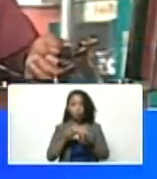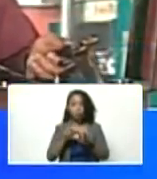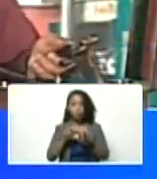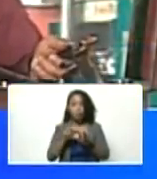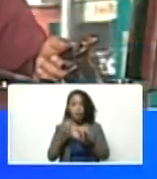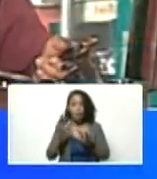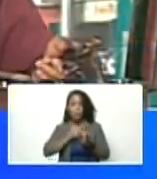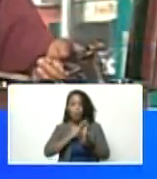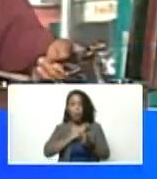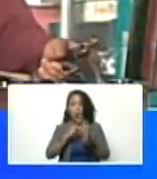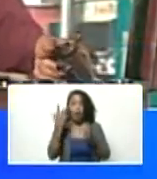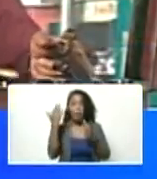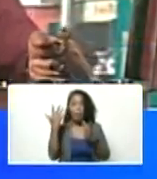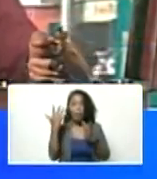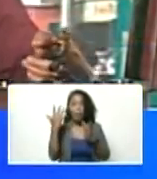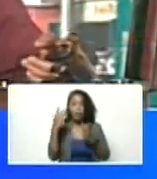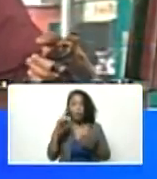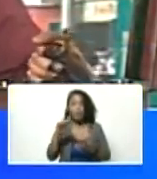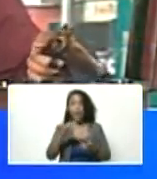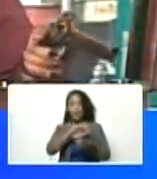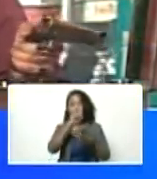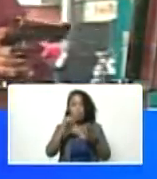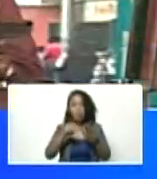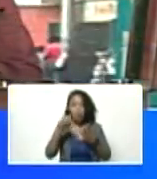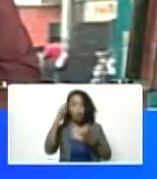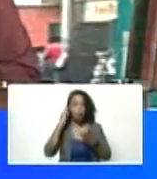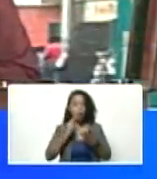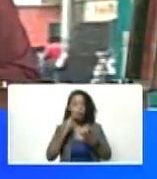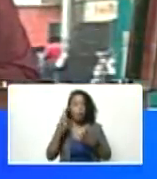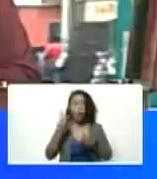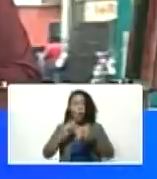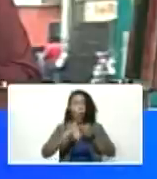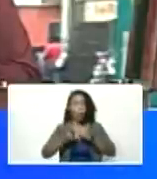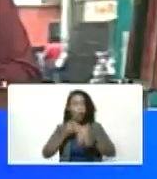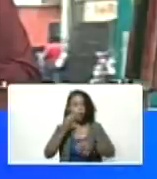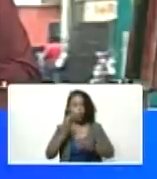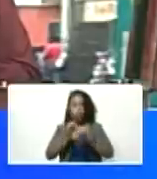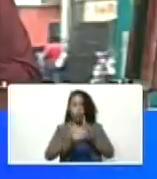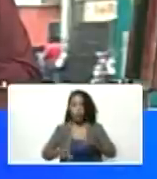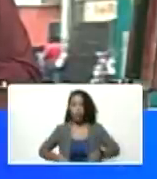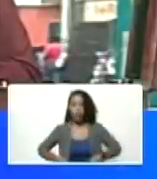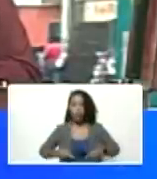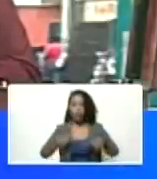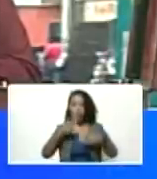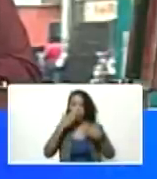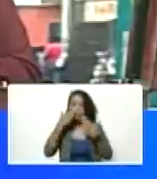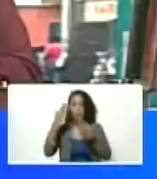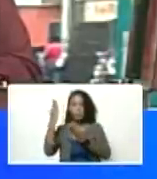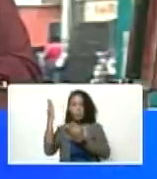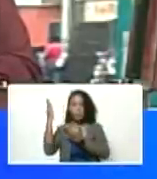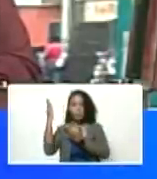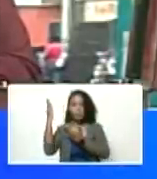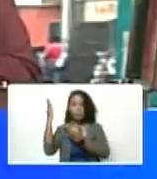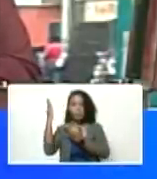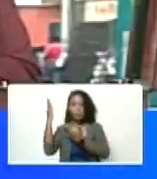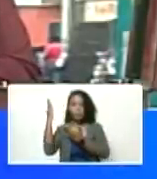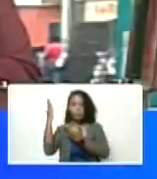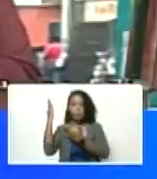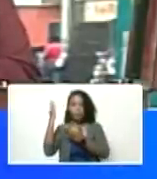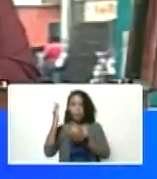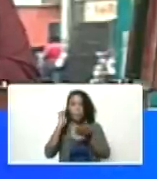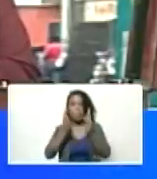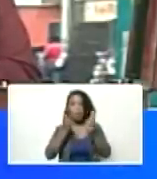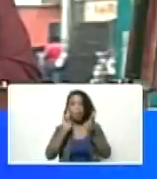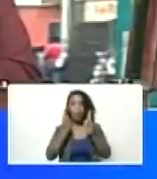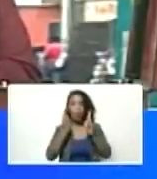estuvieron en manos de nuestro libertador. Cosas de la vida, cosas de la vida, que las pistolas